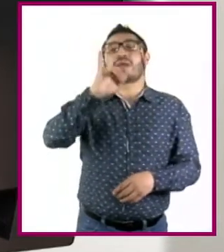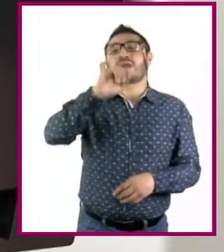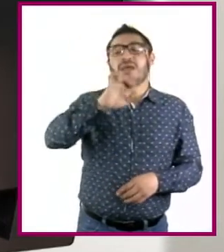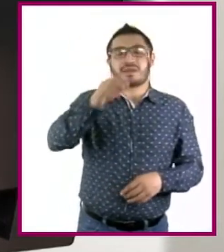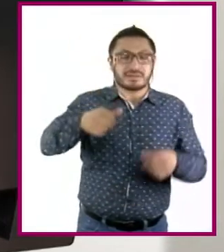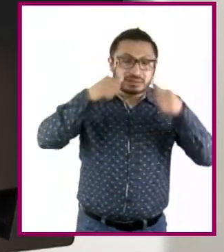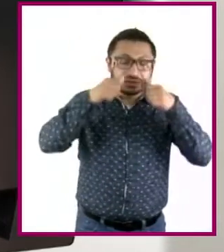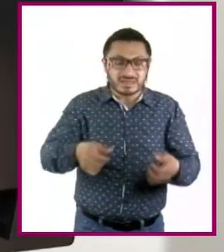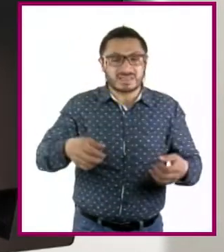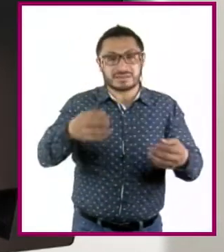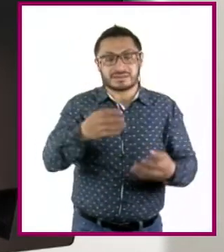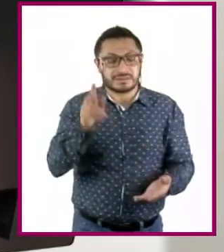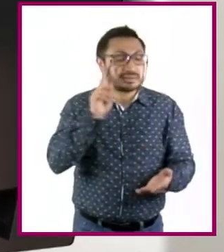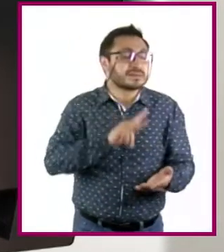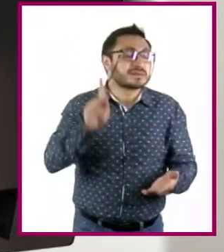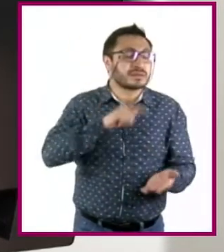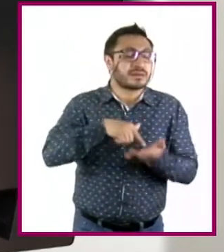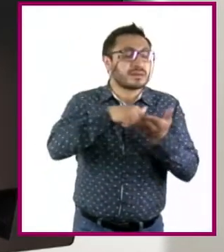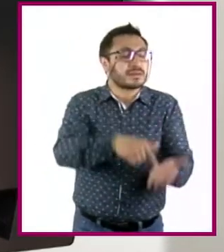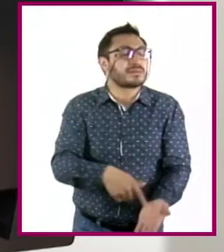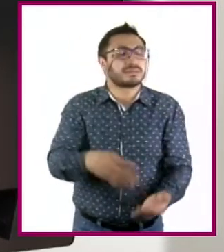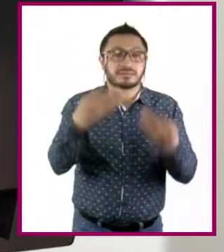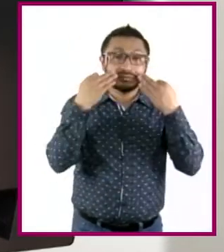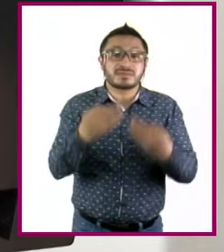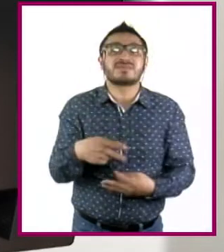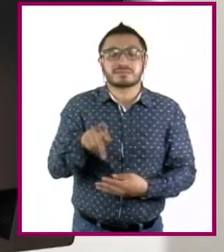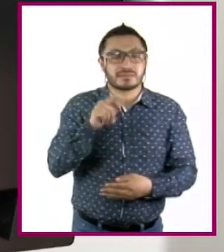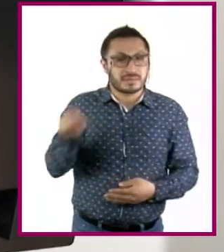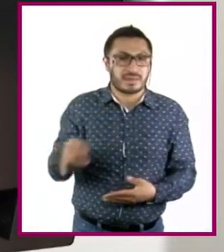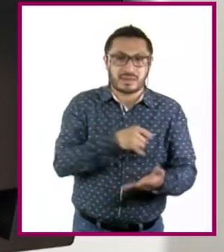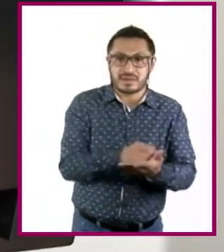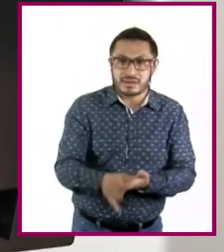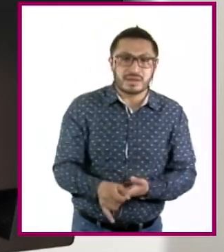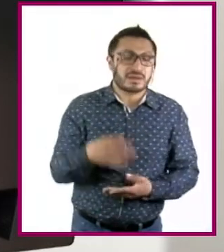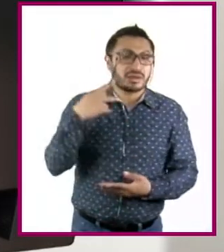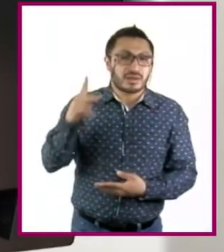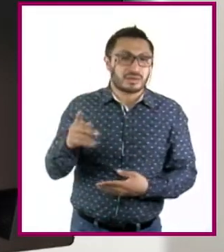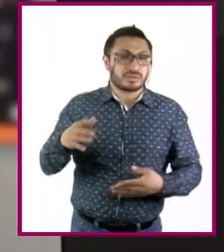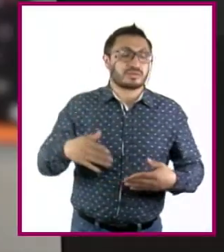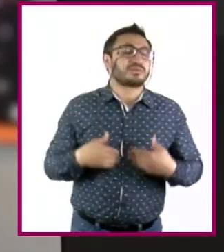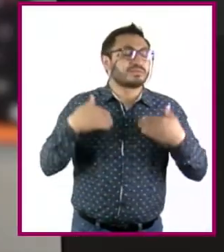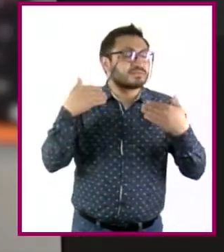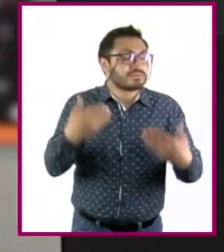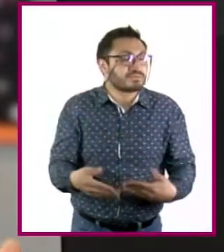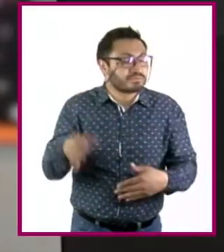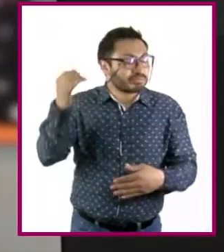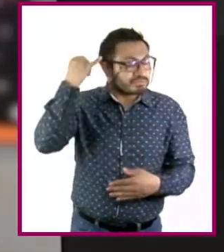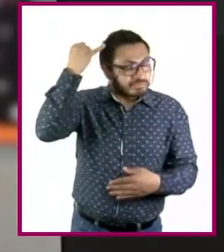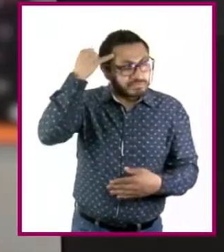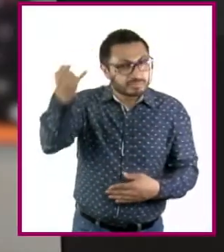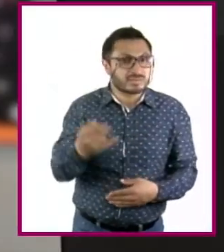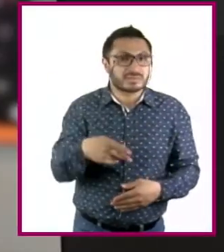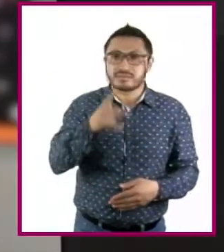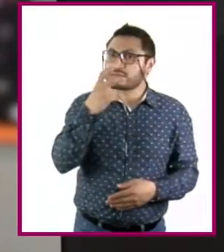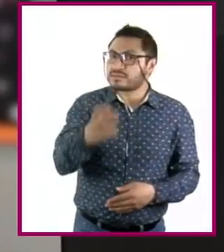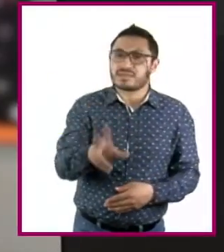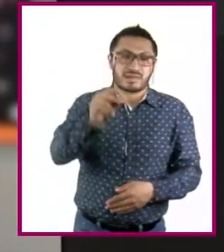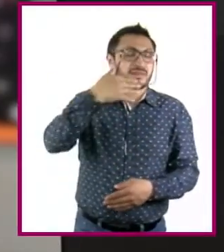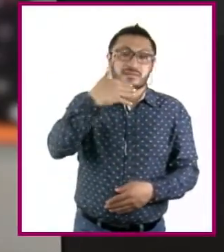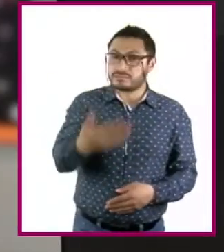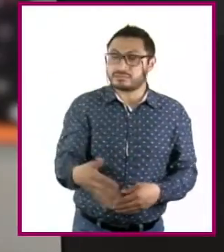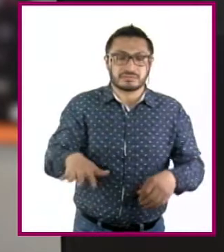y los testimonios, pero al final son ellos los que toman la decisión según su propia consideración. Pero eso no está nada